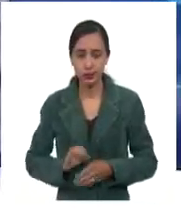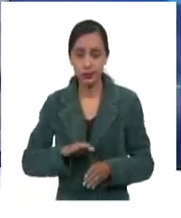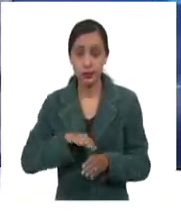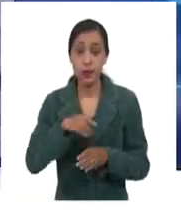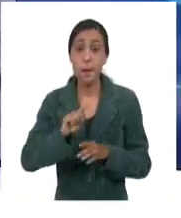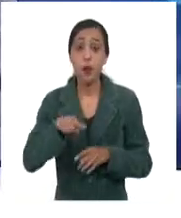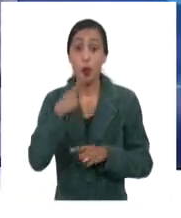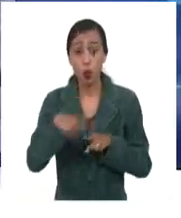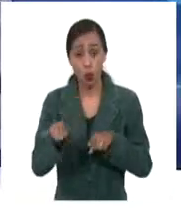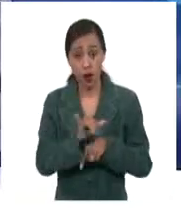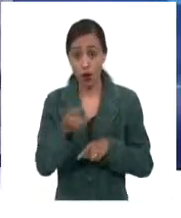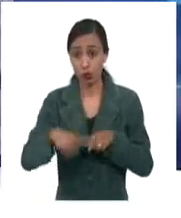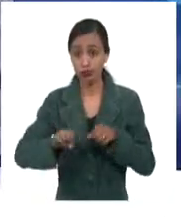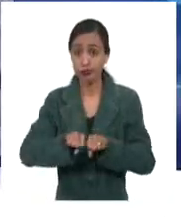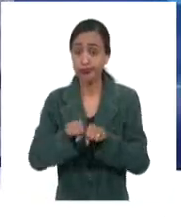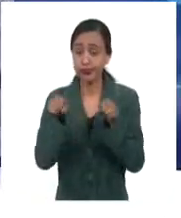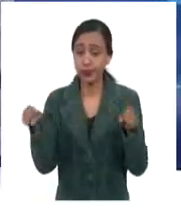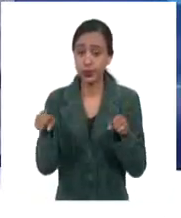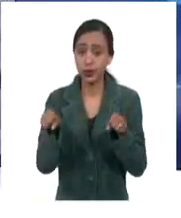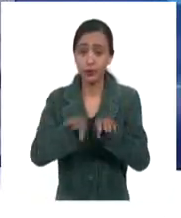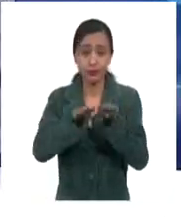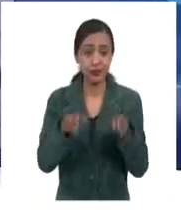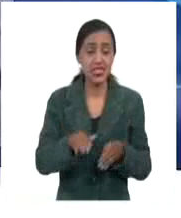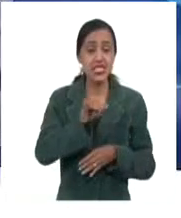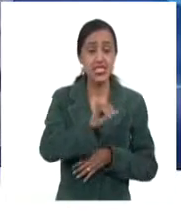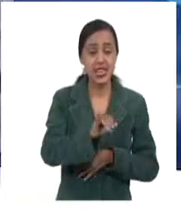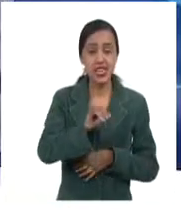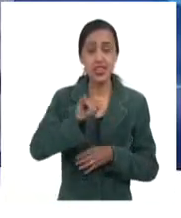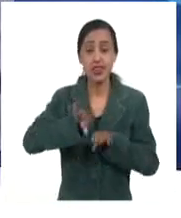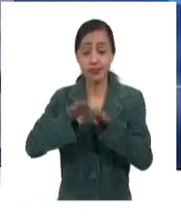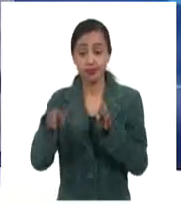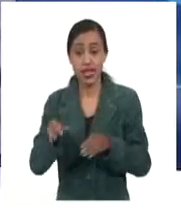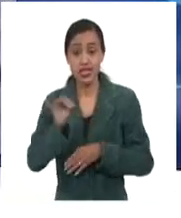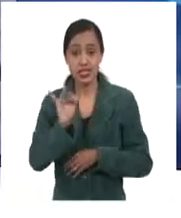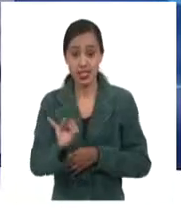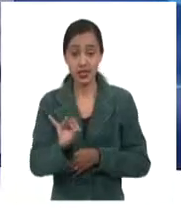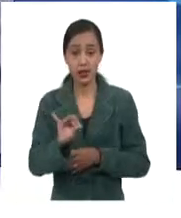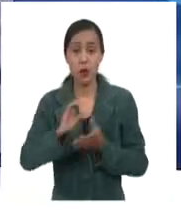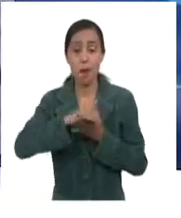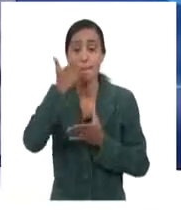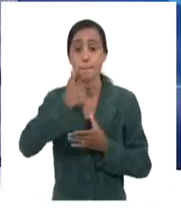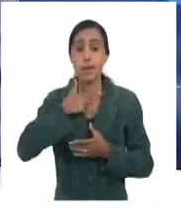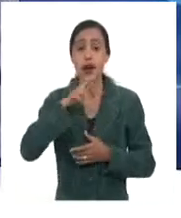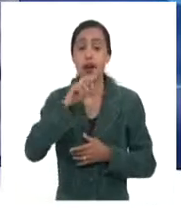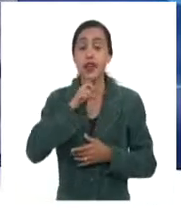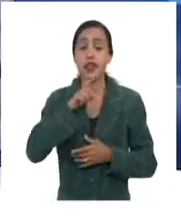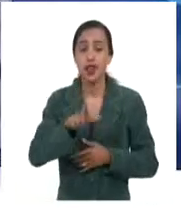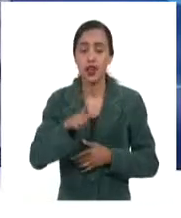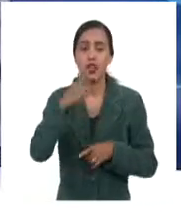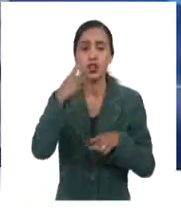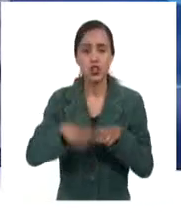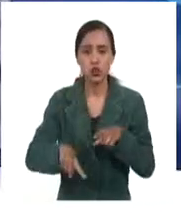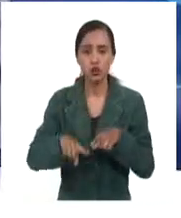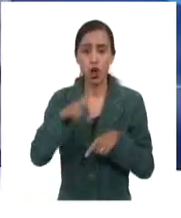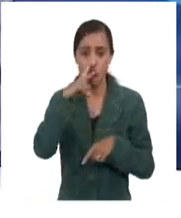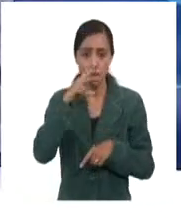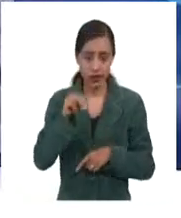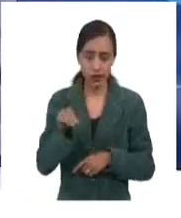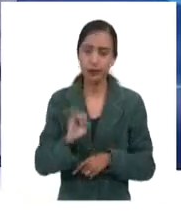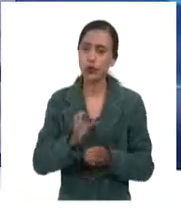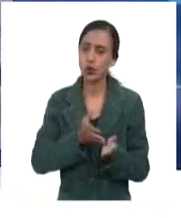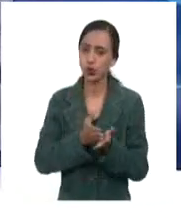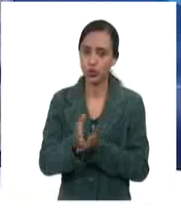de servicio por averías las unidades 6 y 7 de la termoeléctrica del mariel y las 5 de nuevitas continúan en